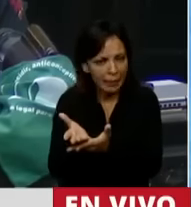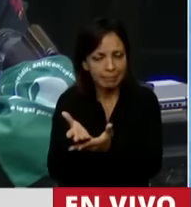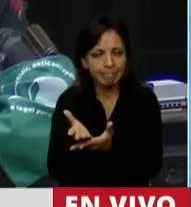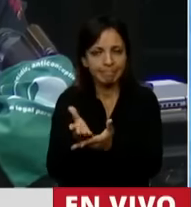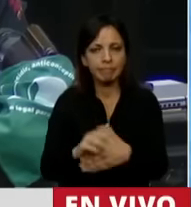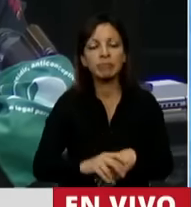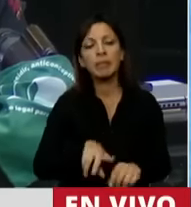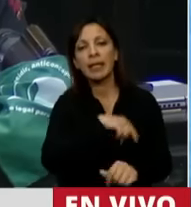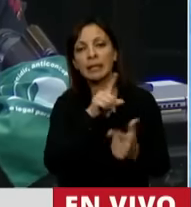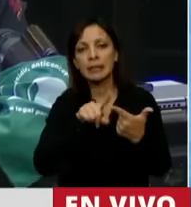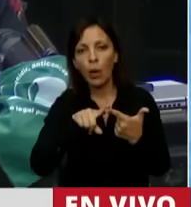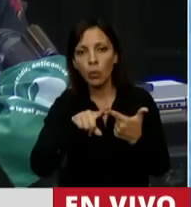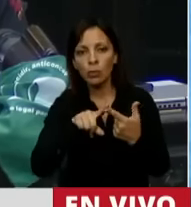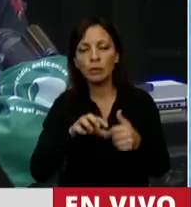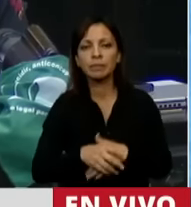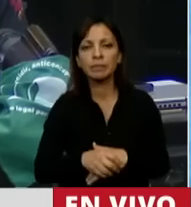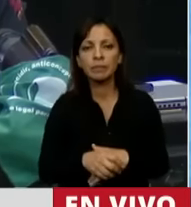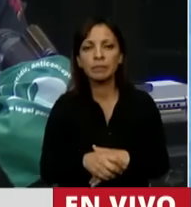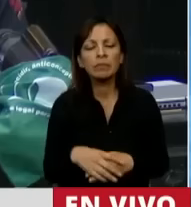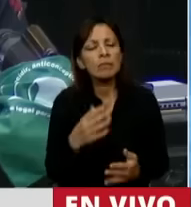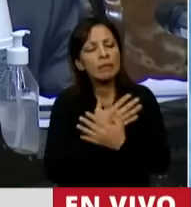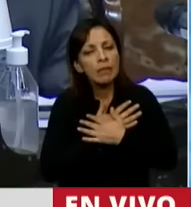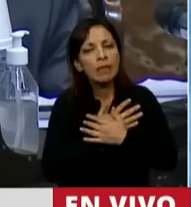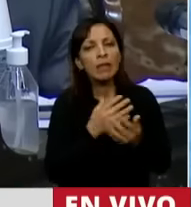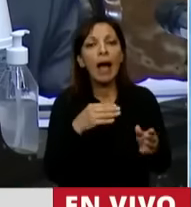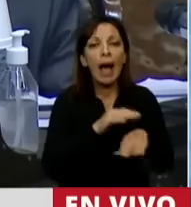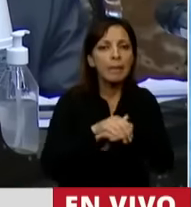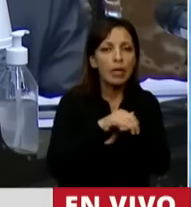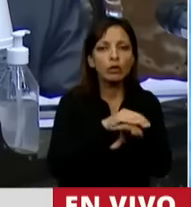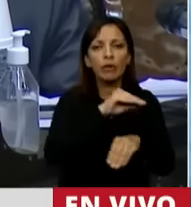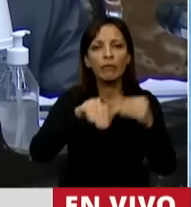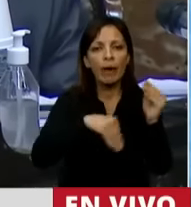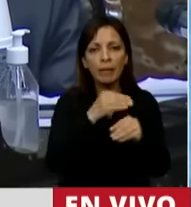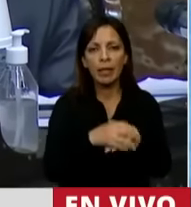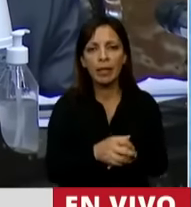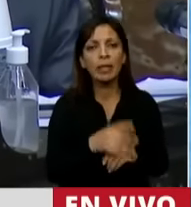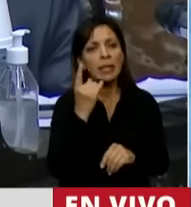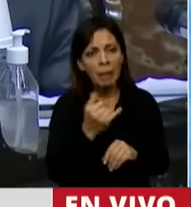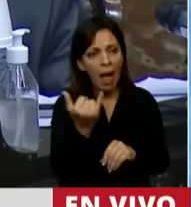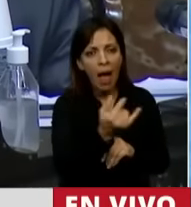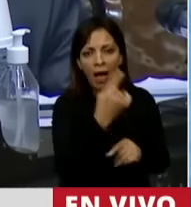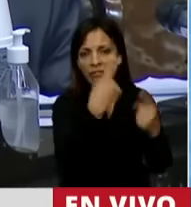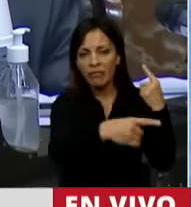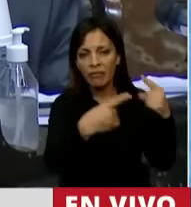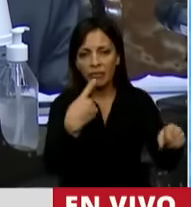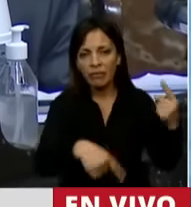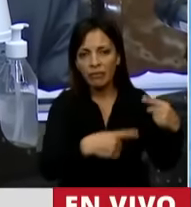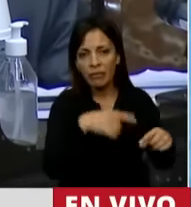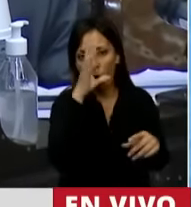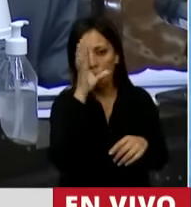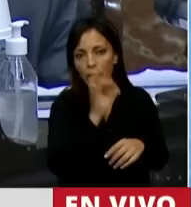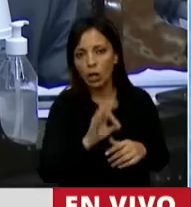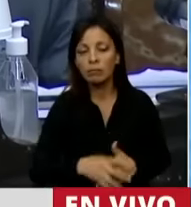En segundo lugar, a mis amigos y a mi familia, que tampoco piensan como yo.